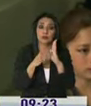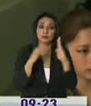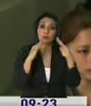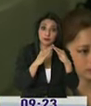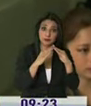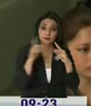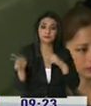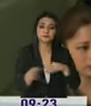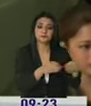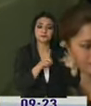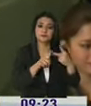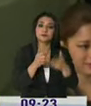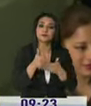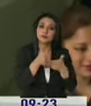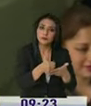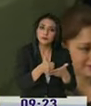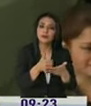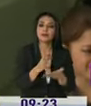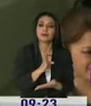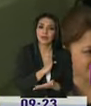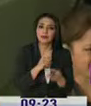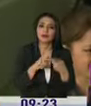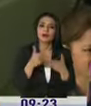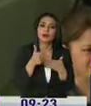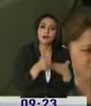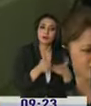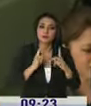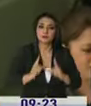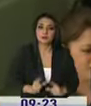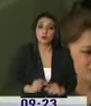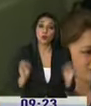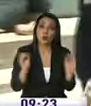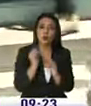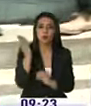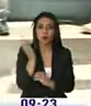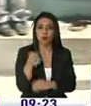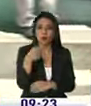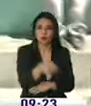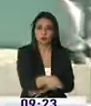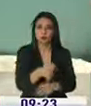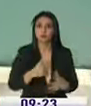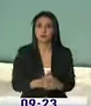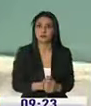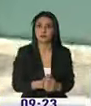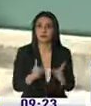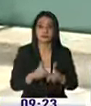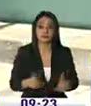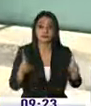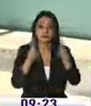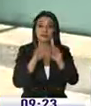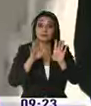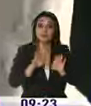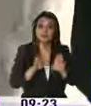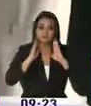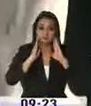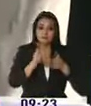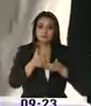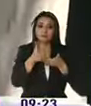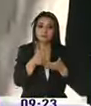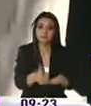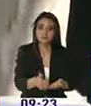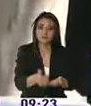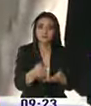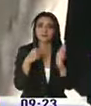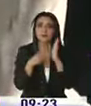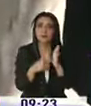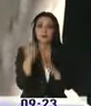vivienda, sea ayudas técnicas, ayudas médicas o los bonos correspondientes. La idea es que con estos datos se pueda canalizar ayuda, ya sea a